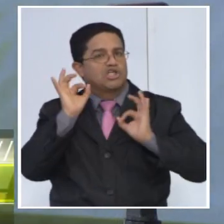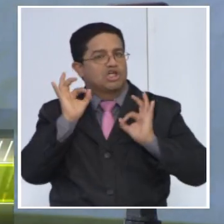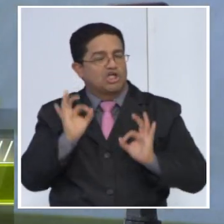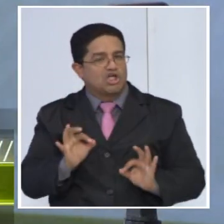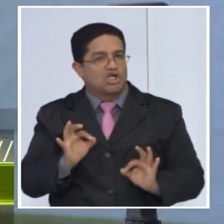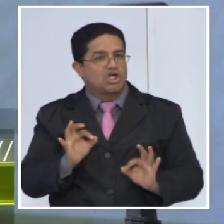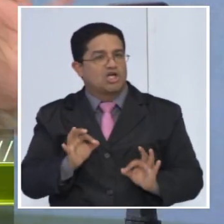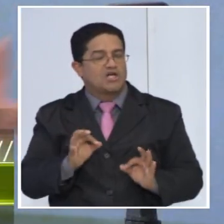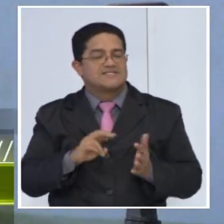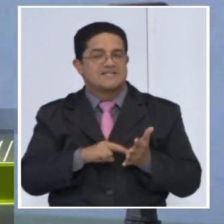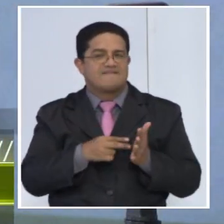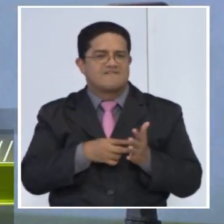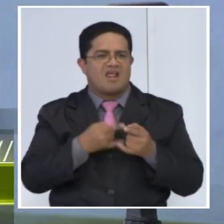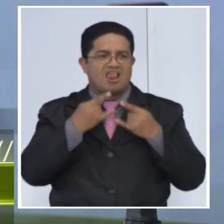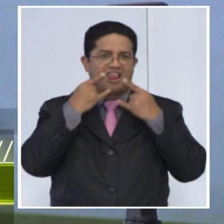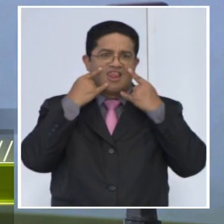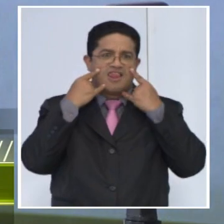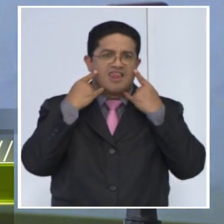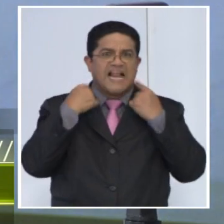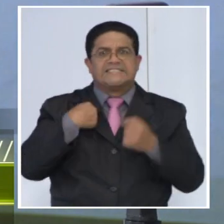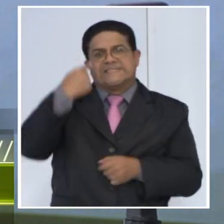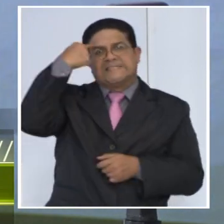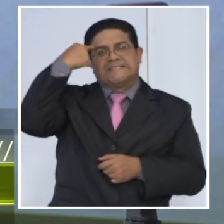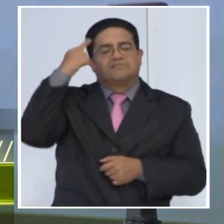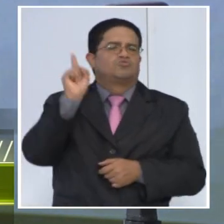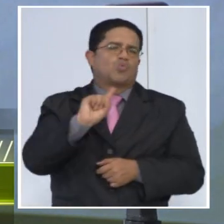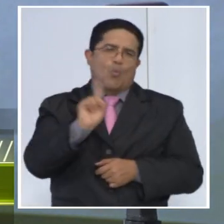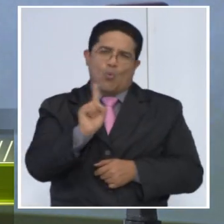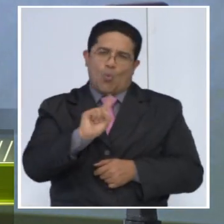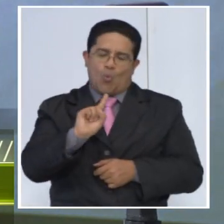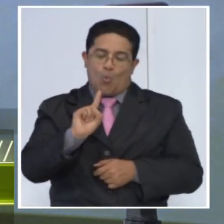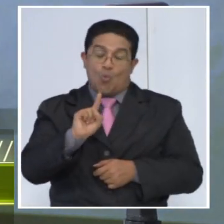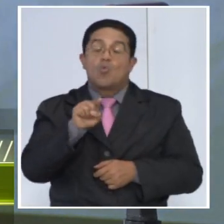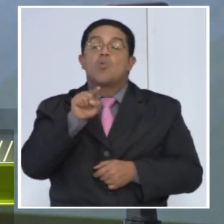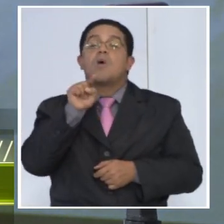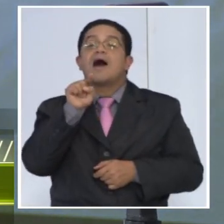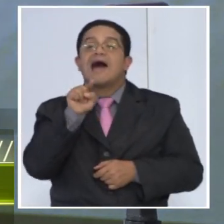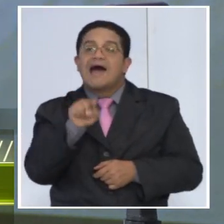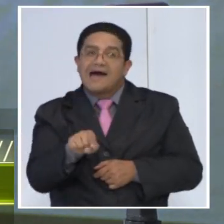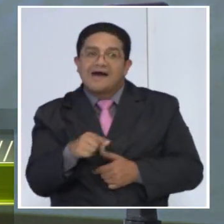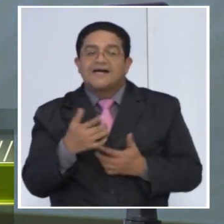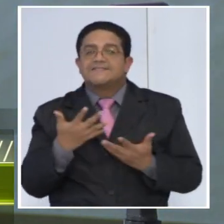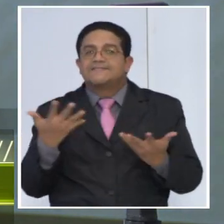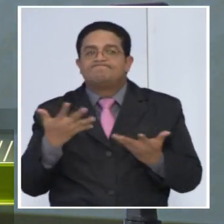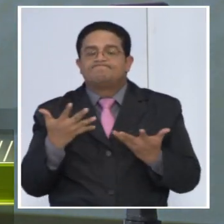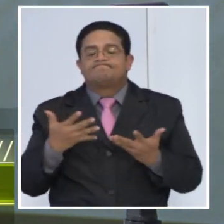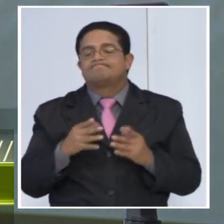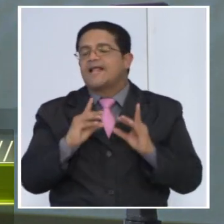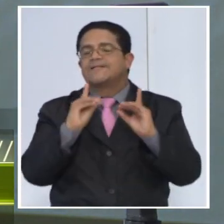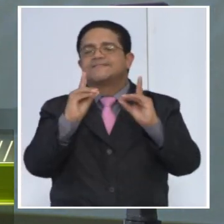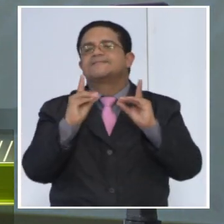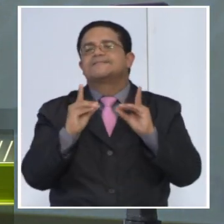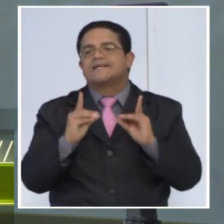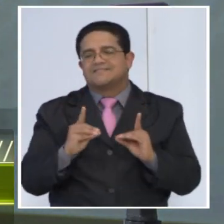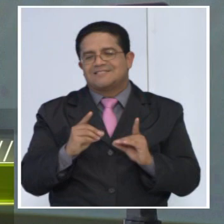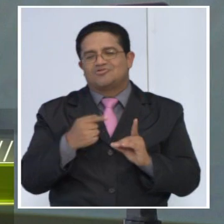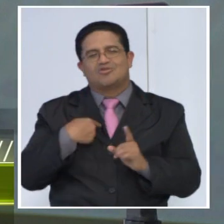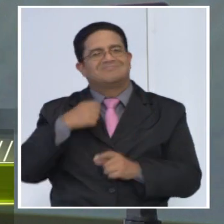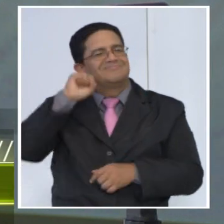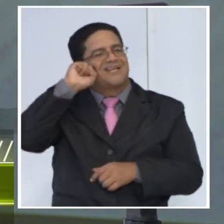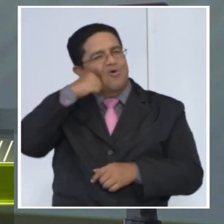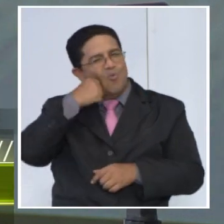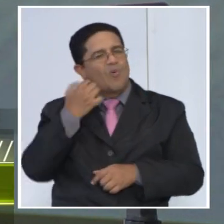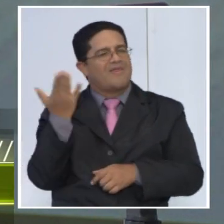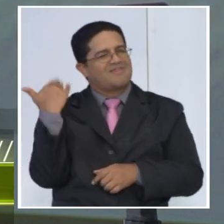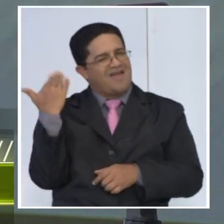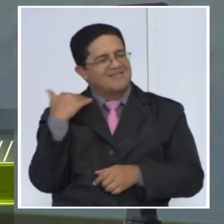no es que si uso la mascarilla ya llegó la pandemia, no. Es, digamos, tomar las lecciones aprendidas de la